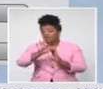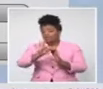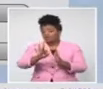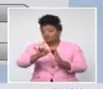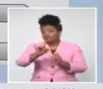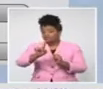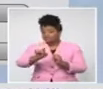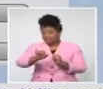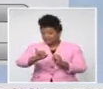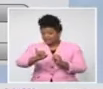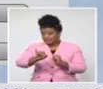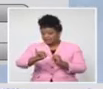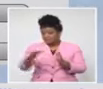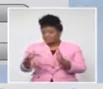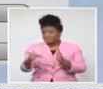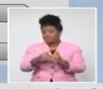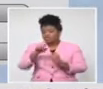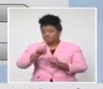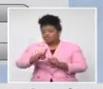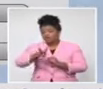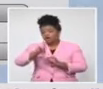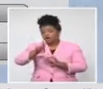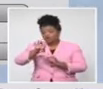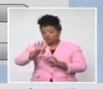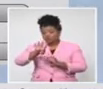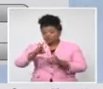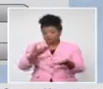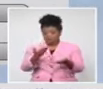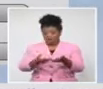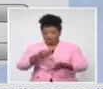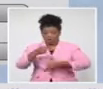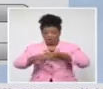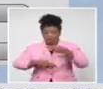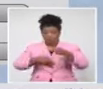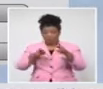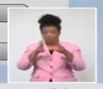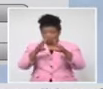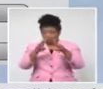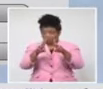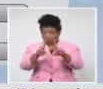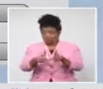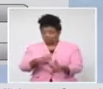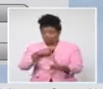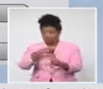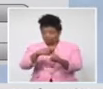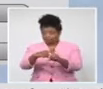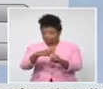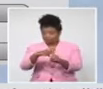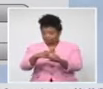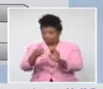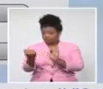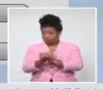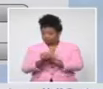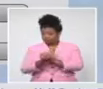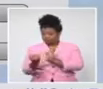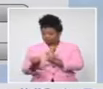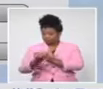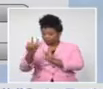3.586.214 muestras se han procesado y han resultado positivos, han resultado confirmadas